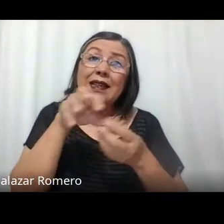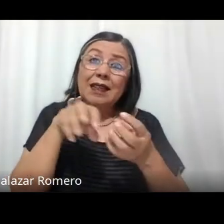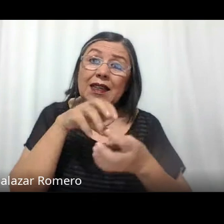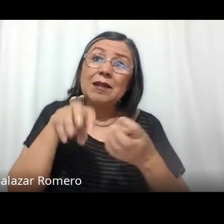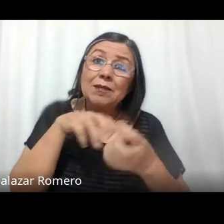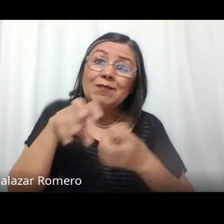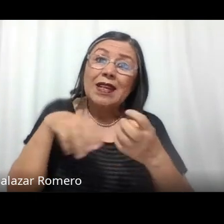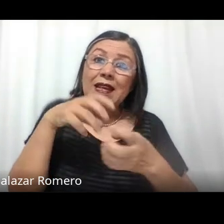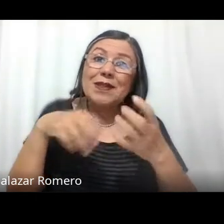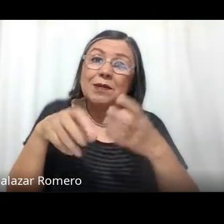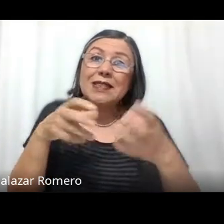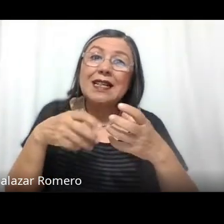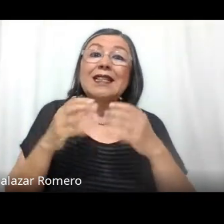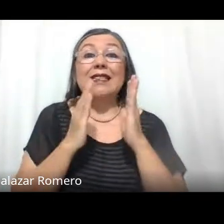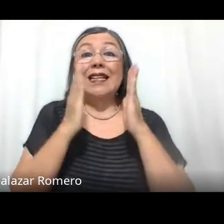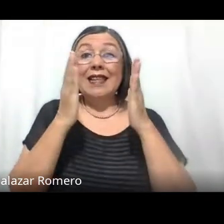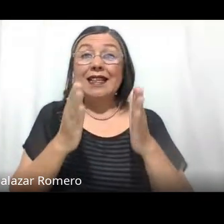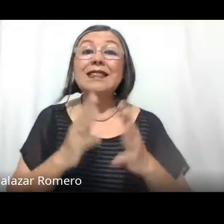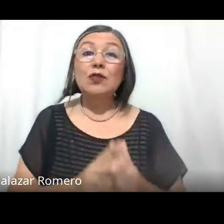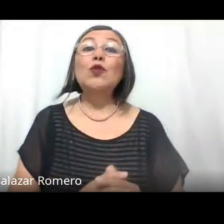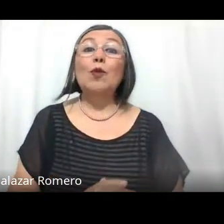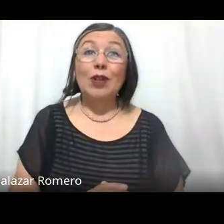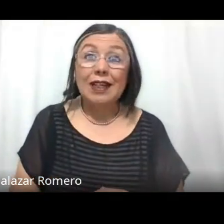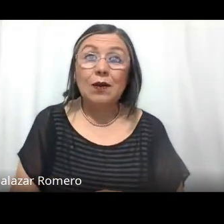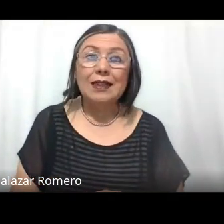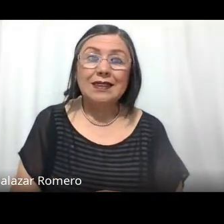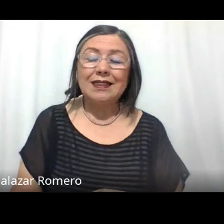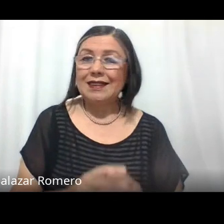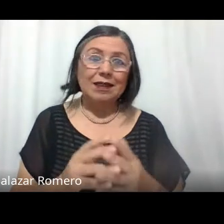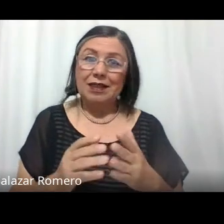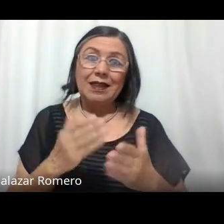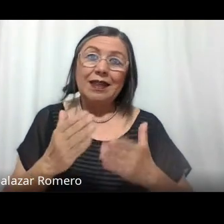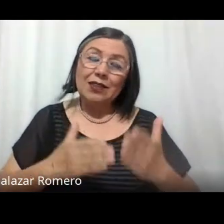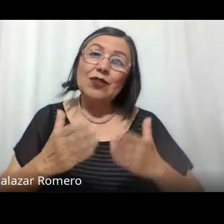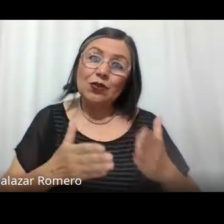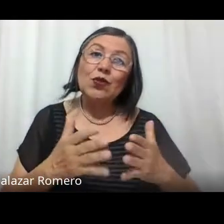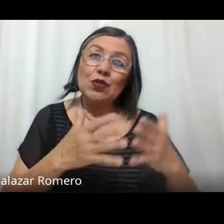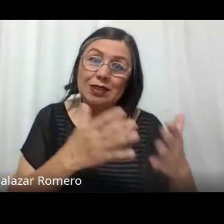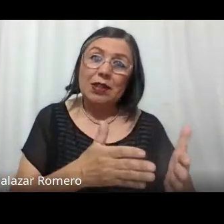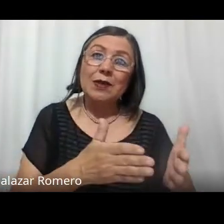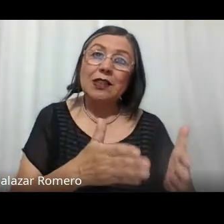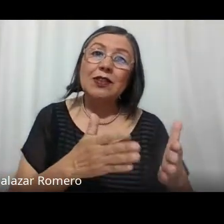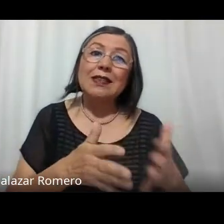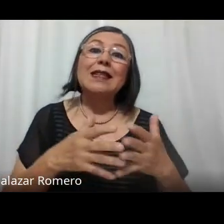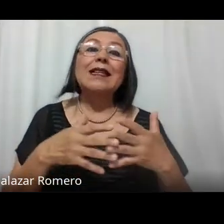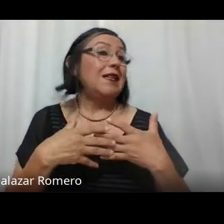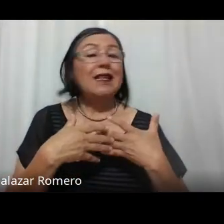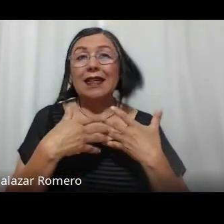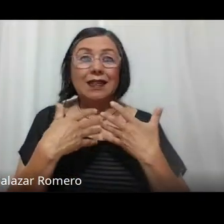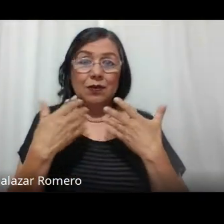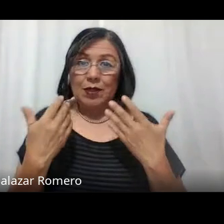el que empieza a investigar y se le da el estatus como lengua, ¿sí? Desde esos estudios, desde